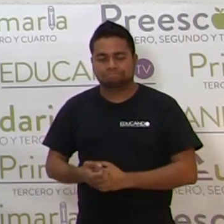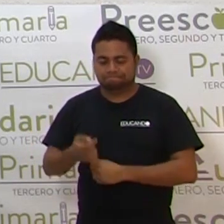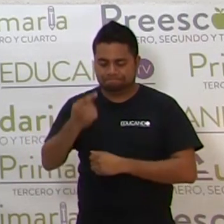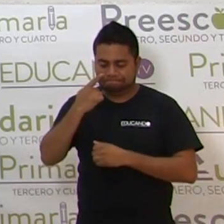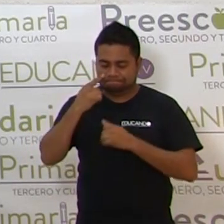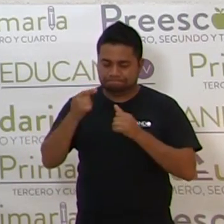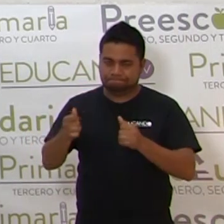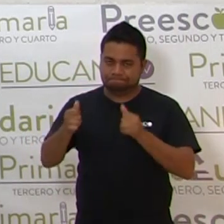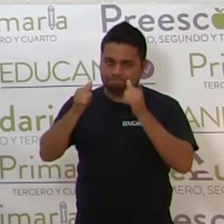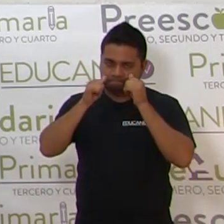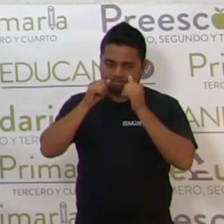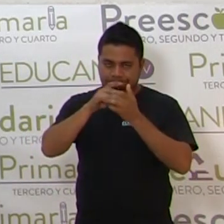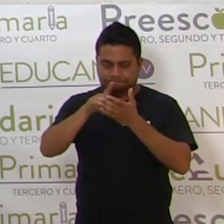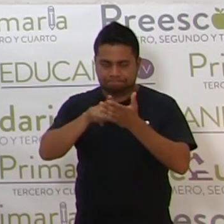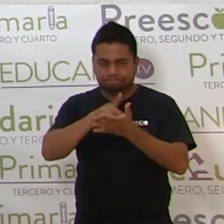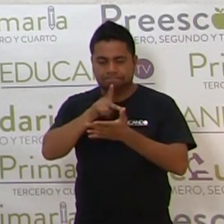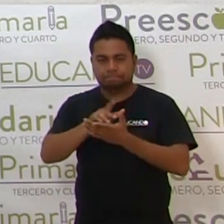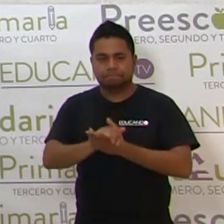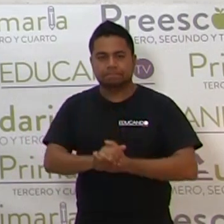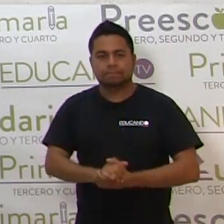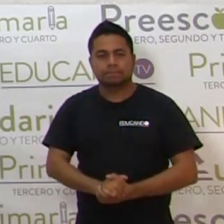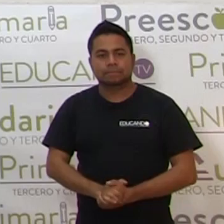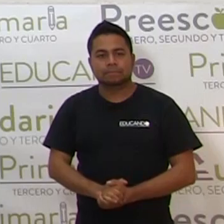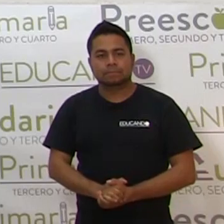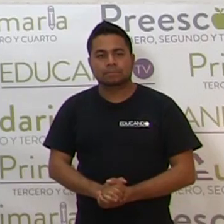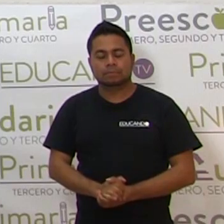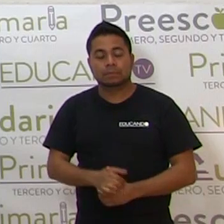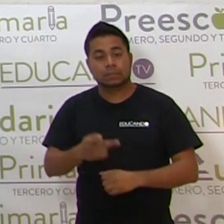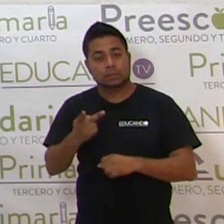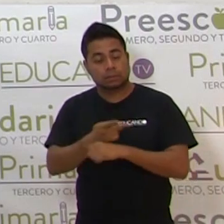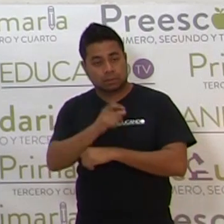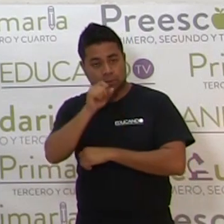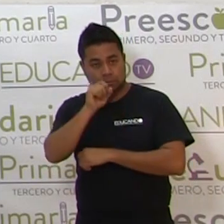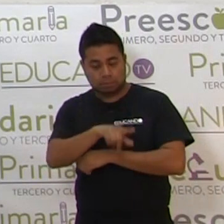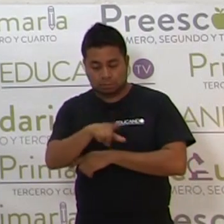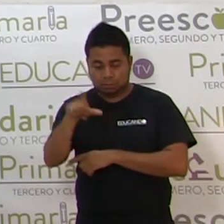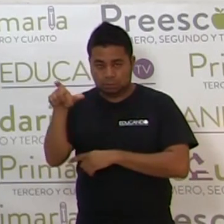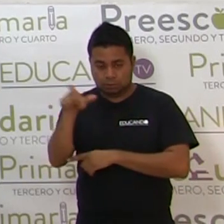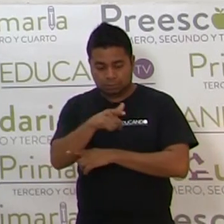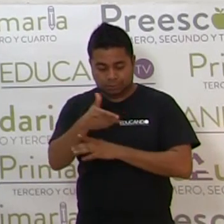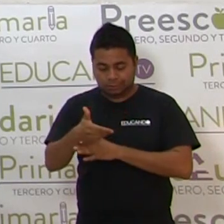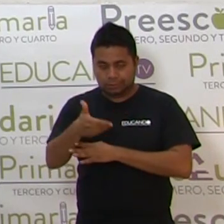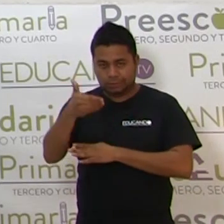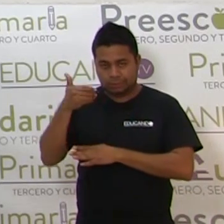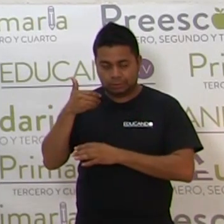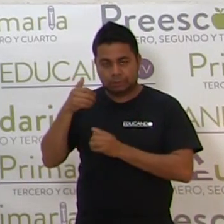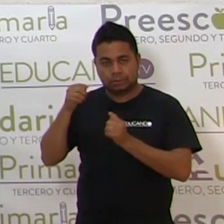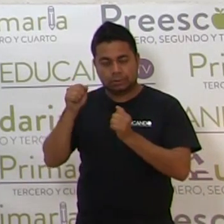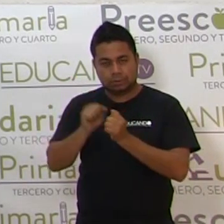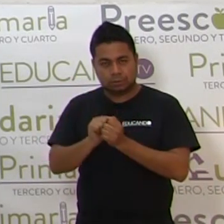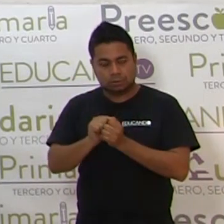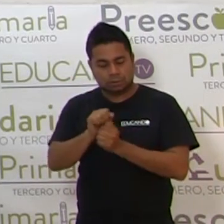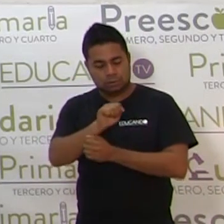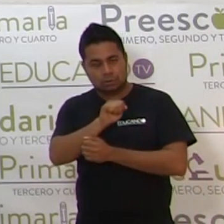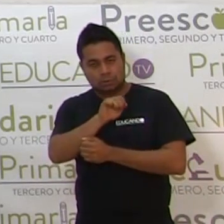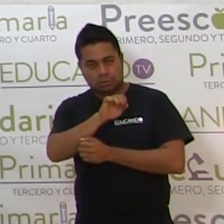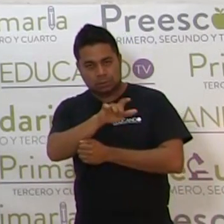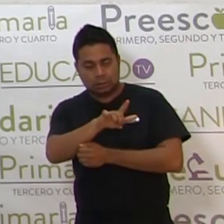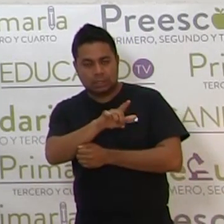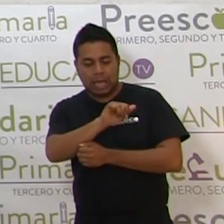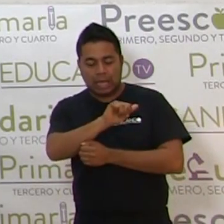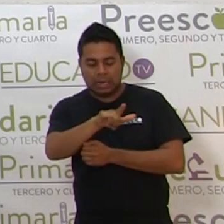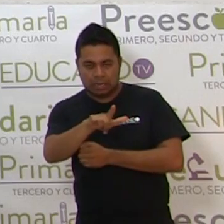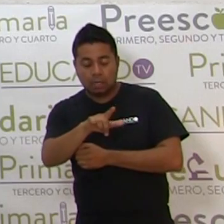atención. Va a suceder lo mismo que sucedió con él, ¿bien? Por lo